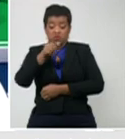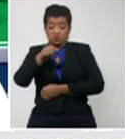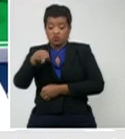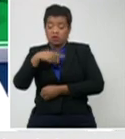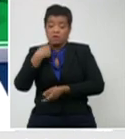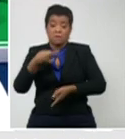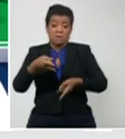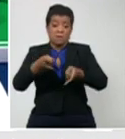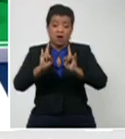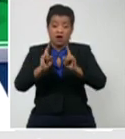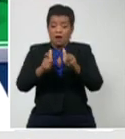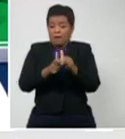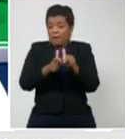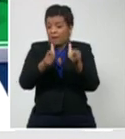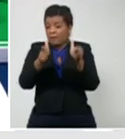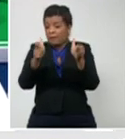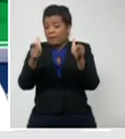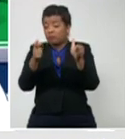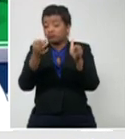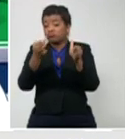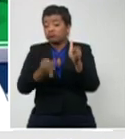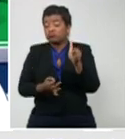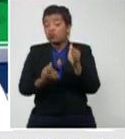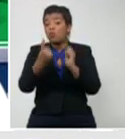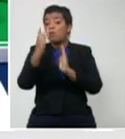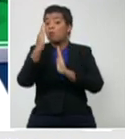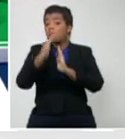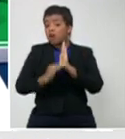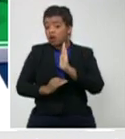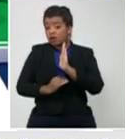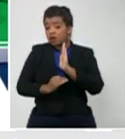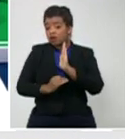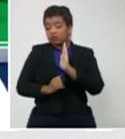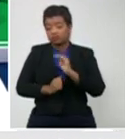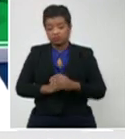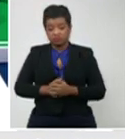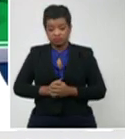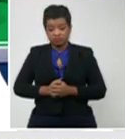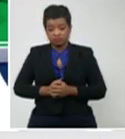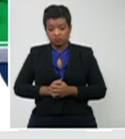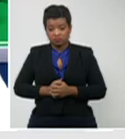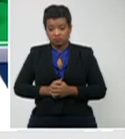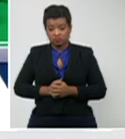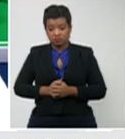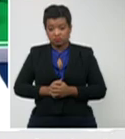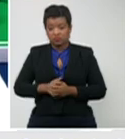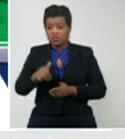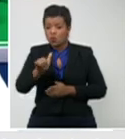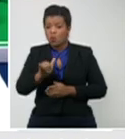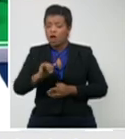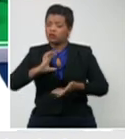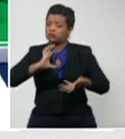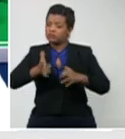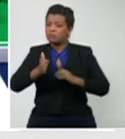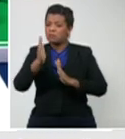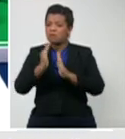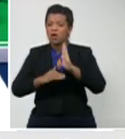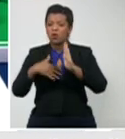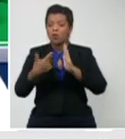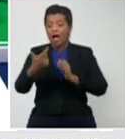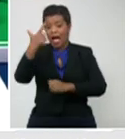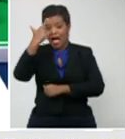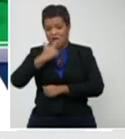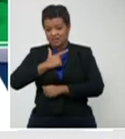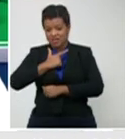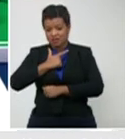hemos tenido en un mes hasta este momento. El anterior fue abril, como siempre digo, con